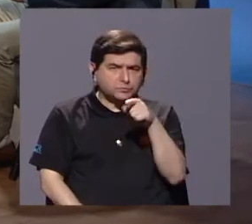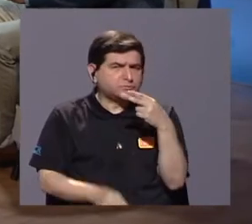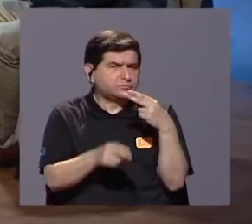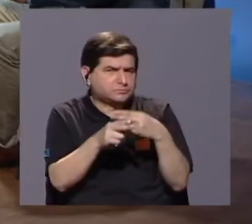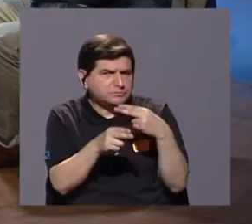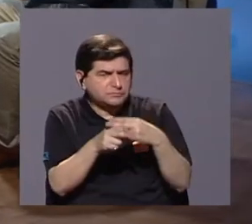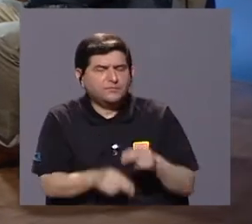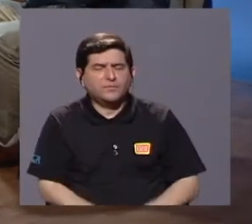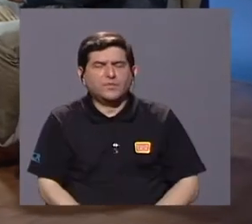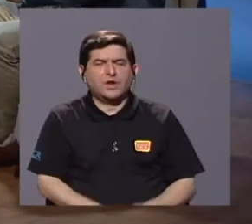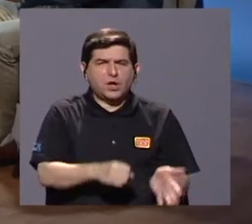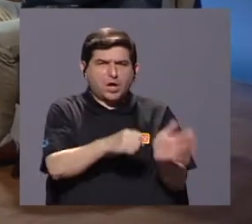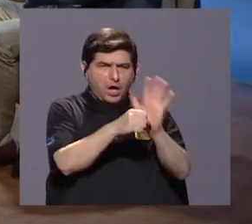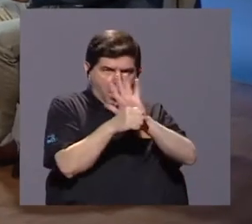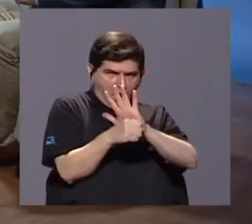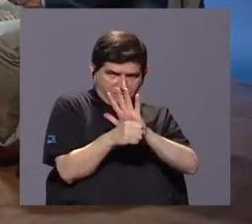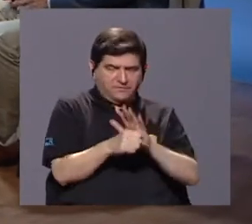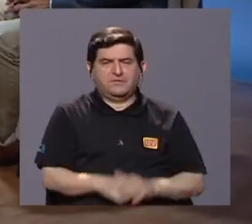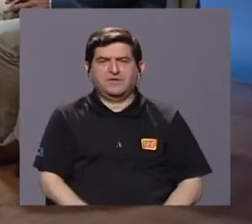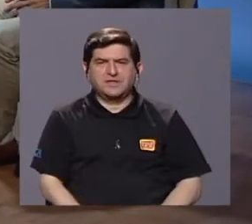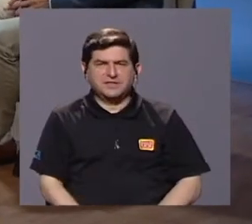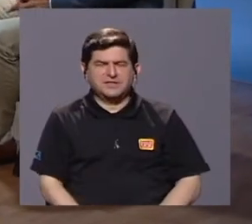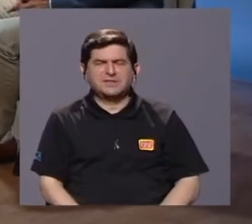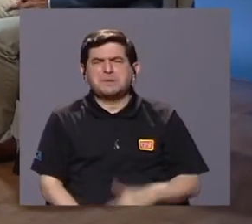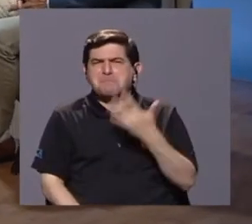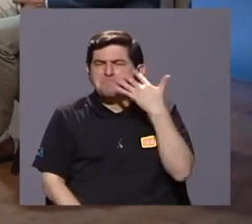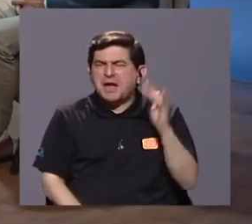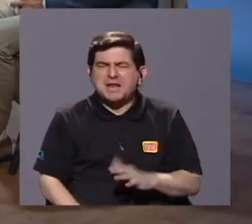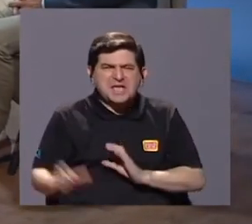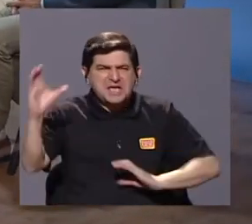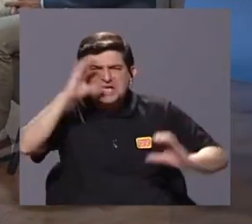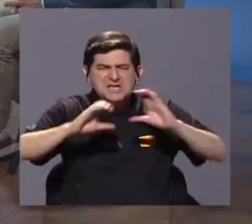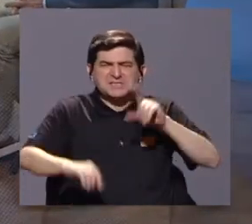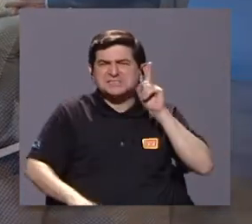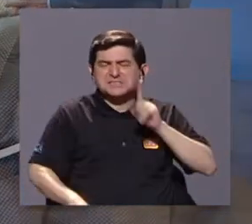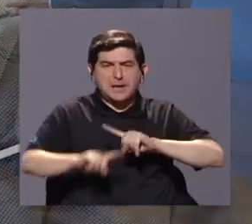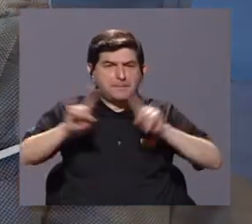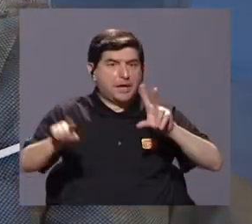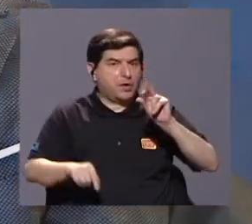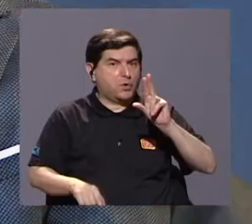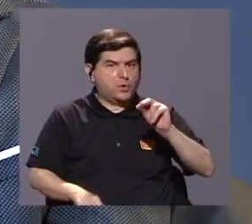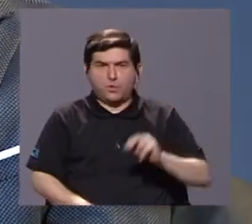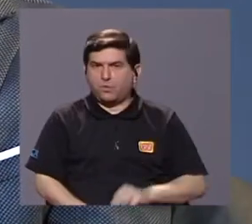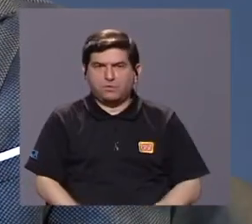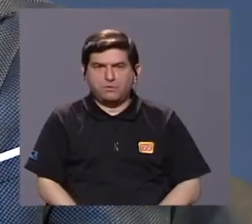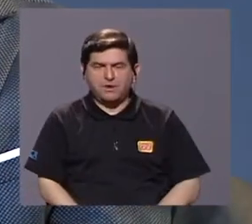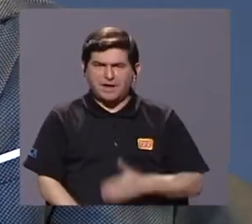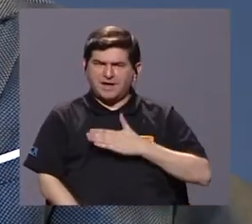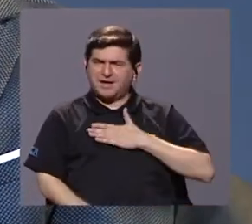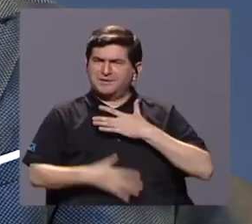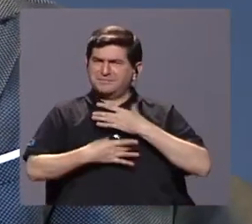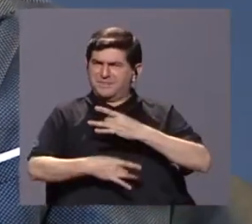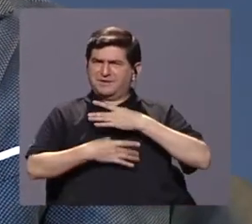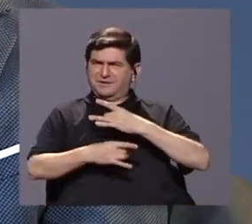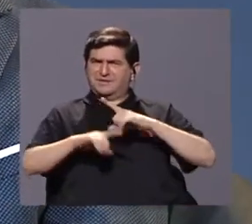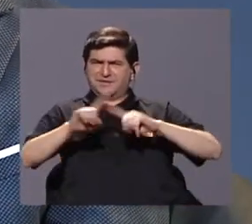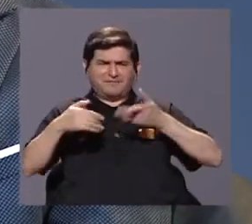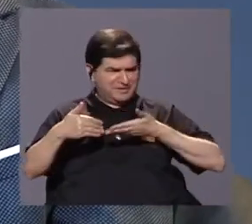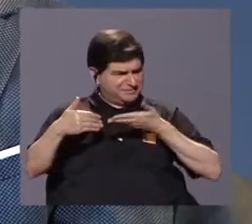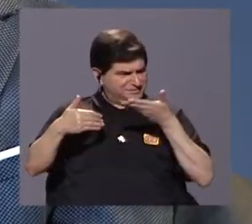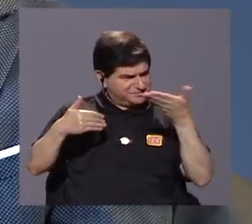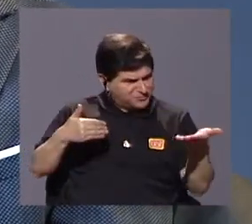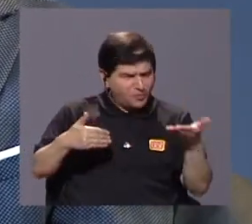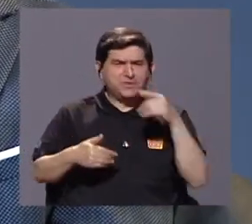denominaste COVID-19, suena ciencia ficción, pero no lo es. A mí me llamó muchísimo la atención muchas de las